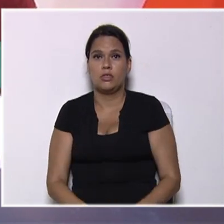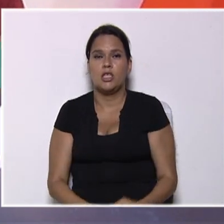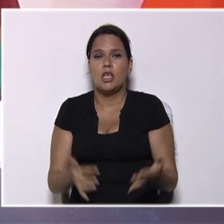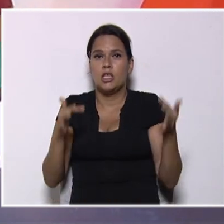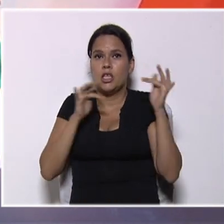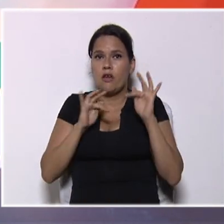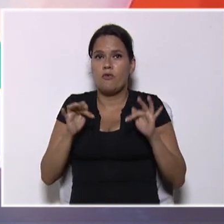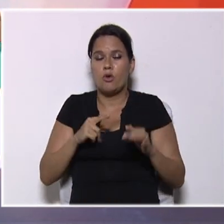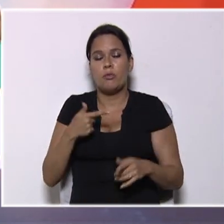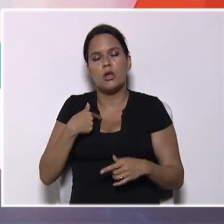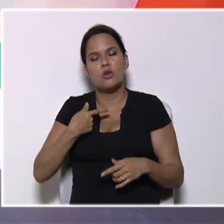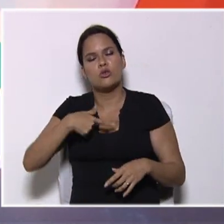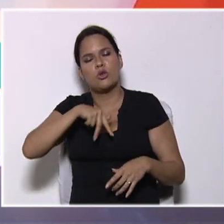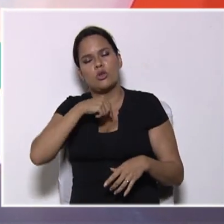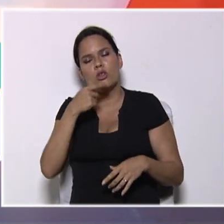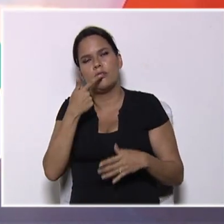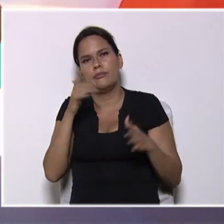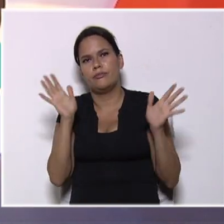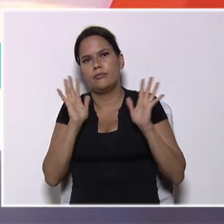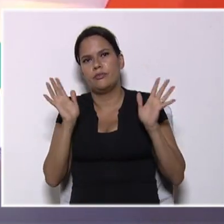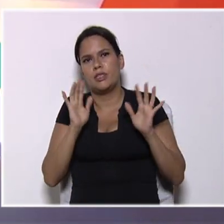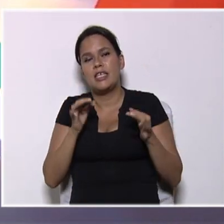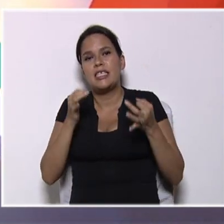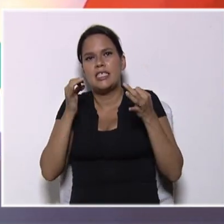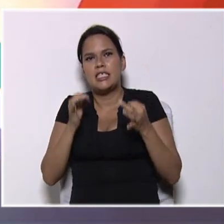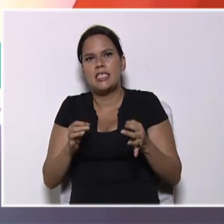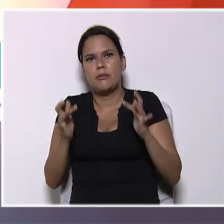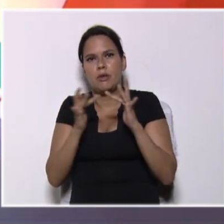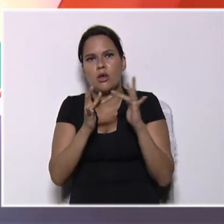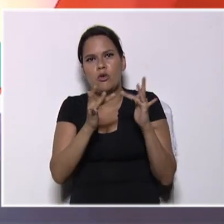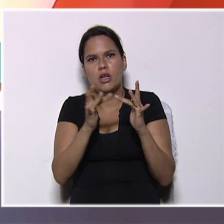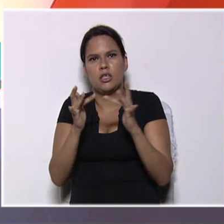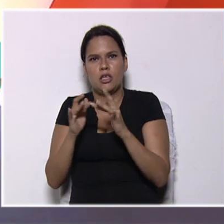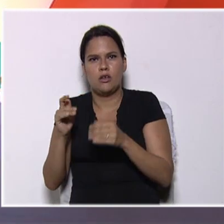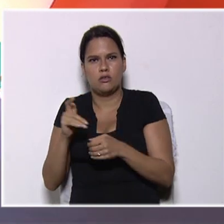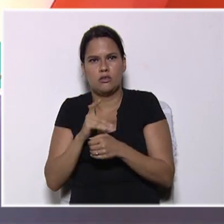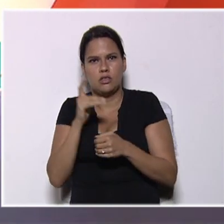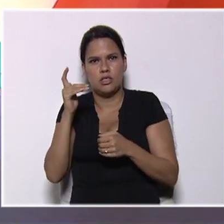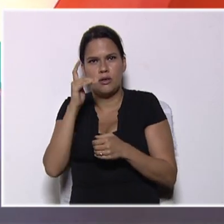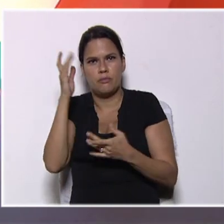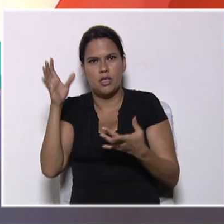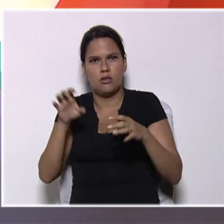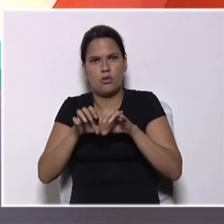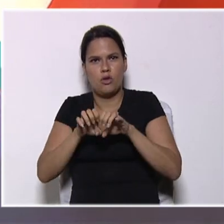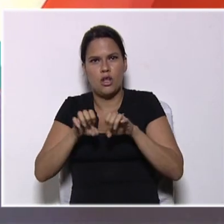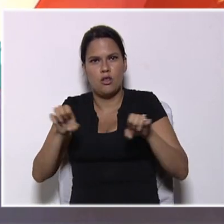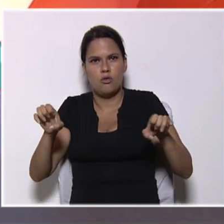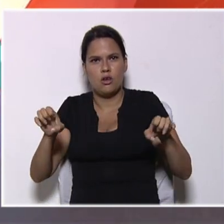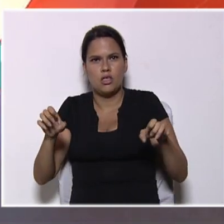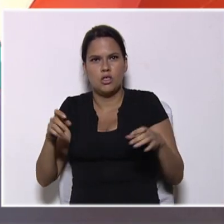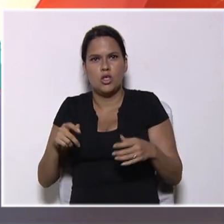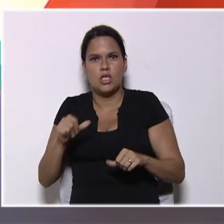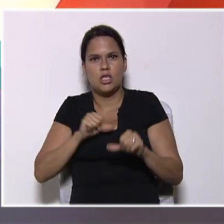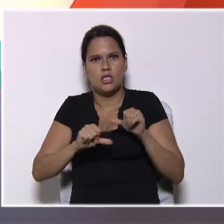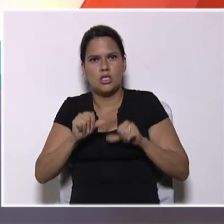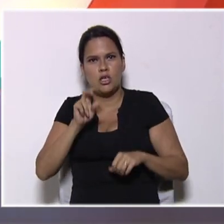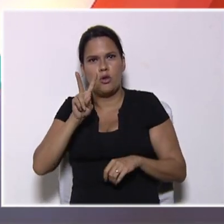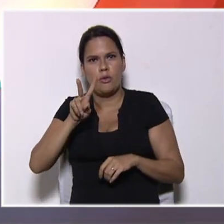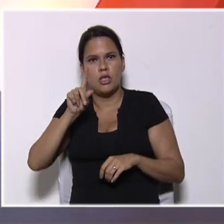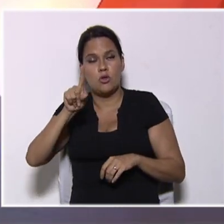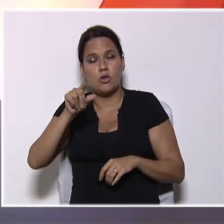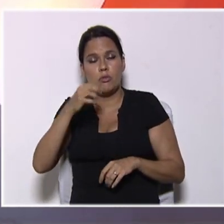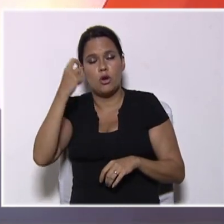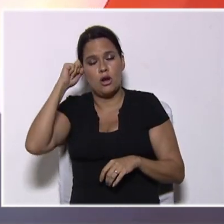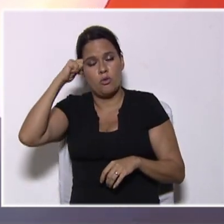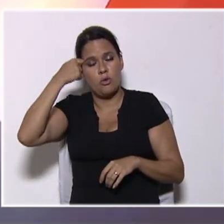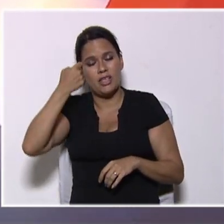manera nosotros nos despedimos siempre conectados en ese espíritu de la vanguardia educativa del siglo XXI, pero recuerden que los vamos a